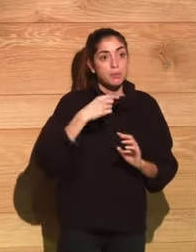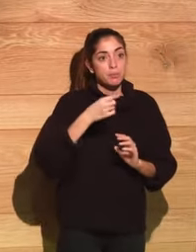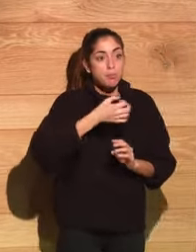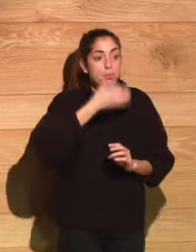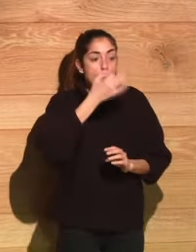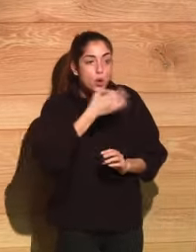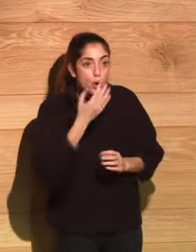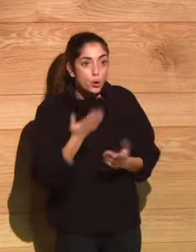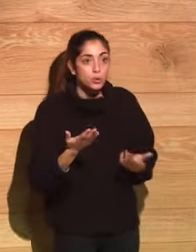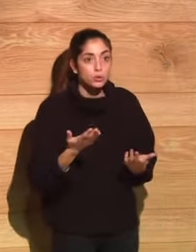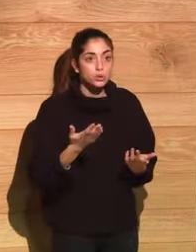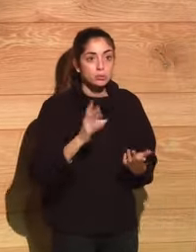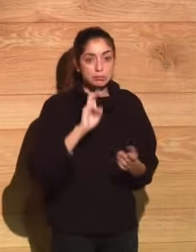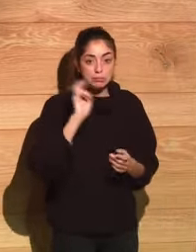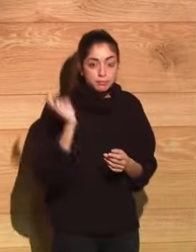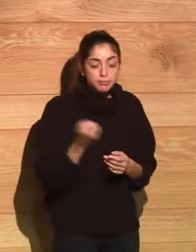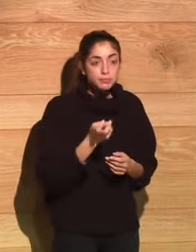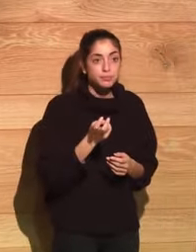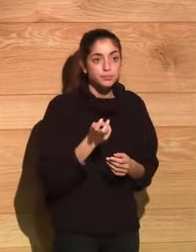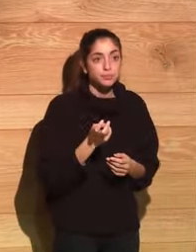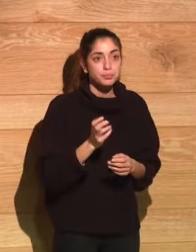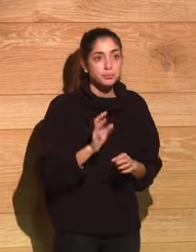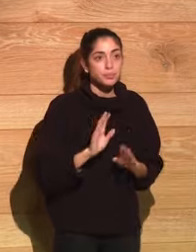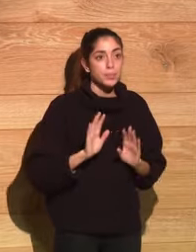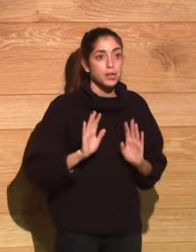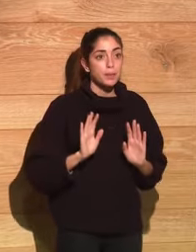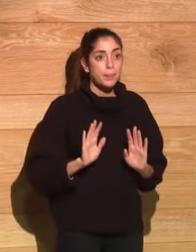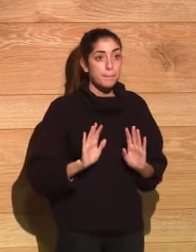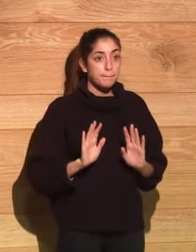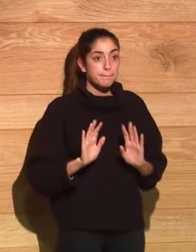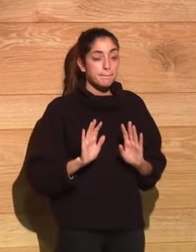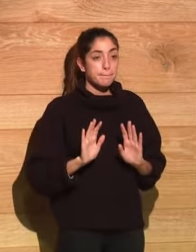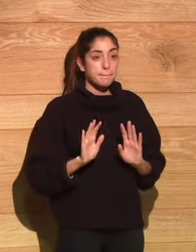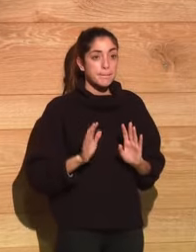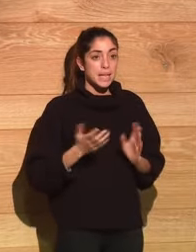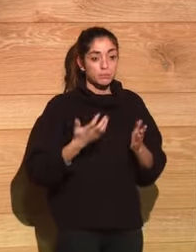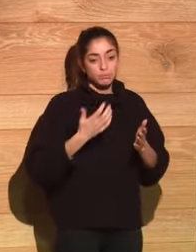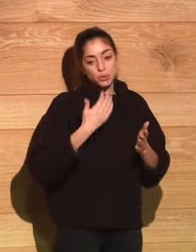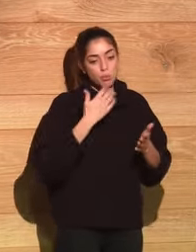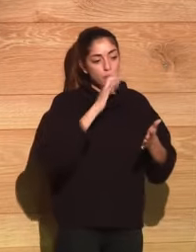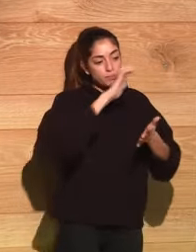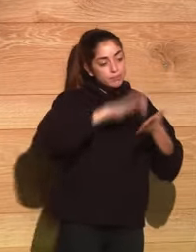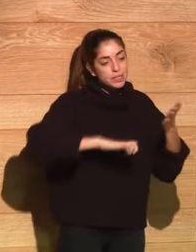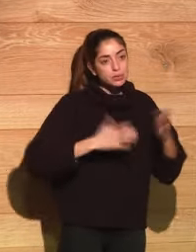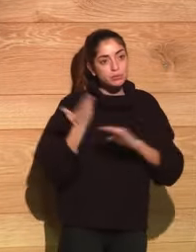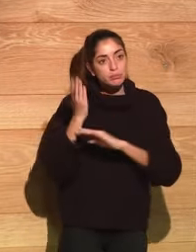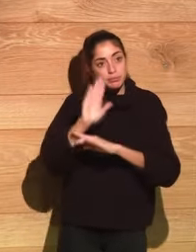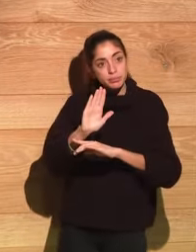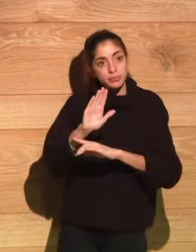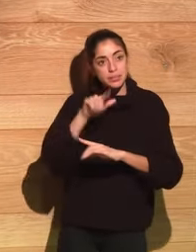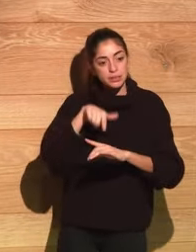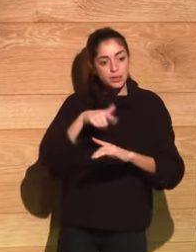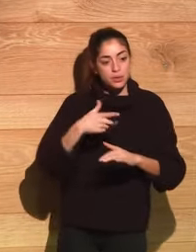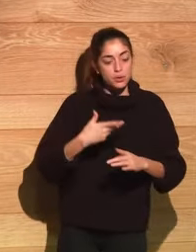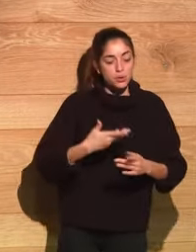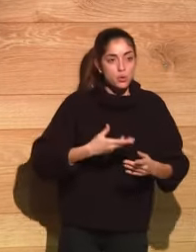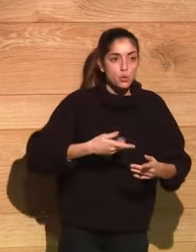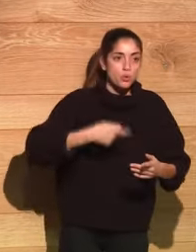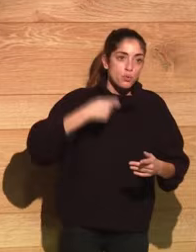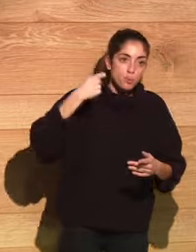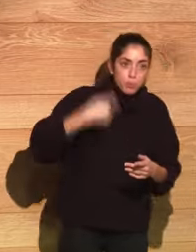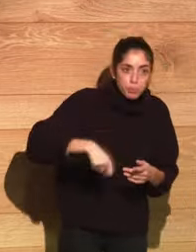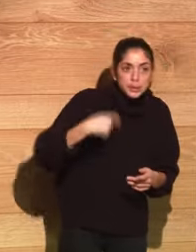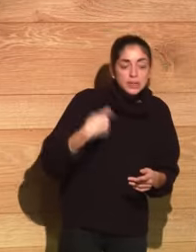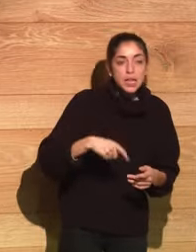Bloom, ¿no? Él está moviéndose siempre a cabo entre esas dos cosas, lo cual da un texto siempre denso, difícil,